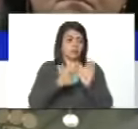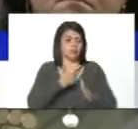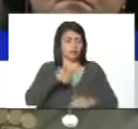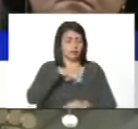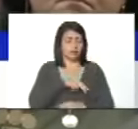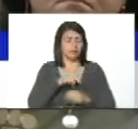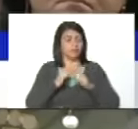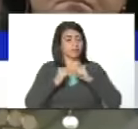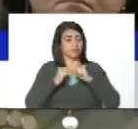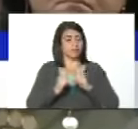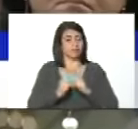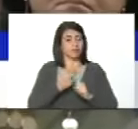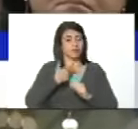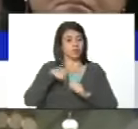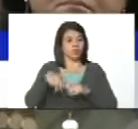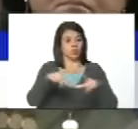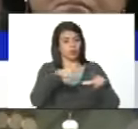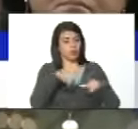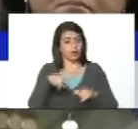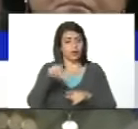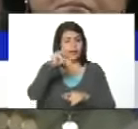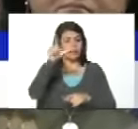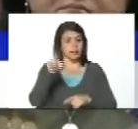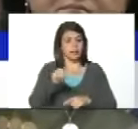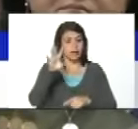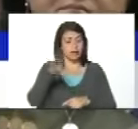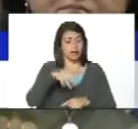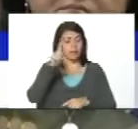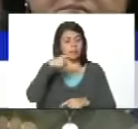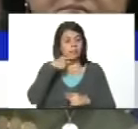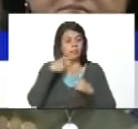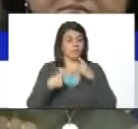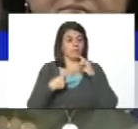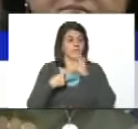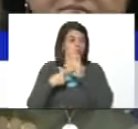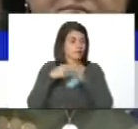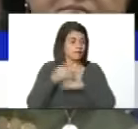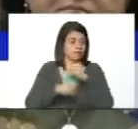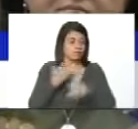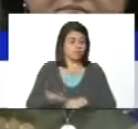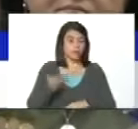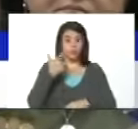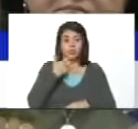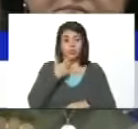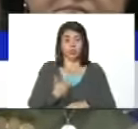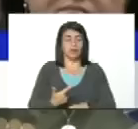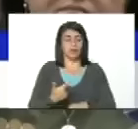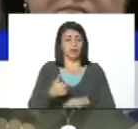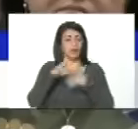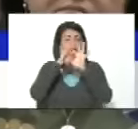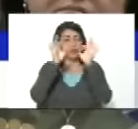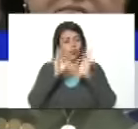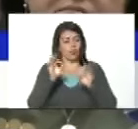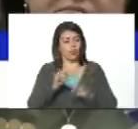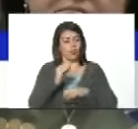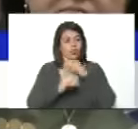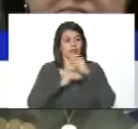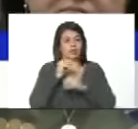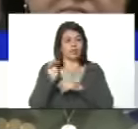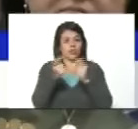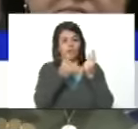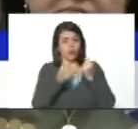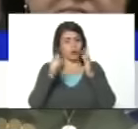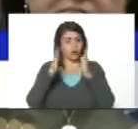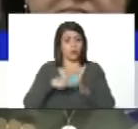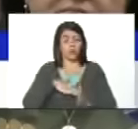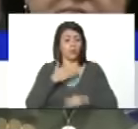nuestra postura hacia nuestro territorio esequivo, sino también para él es importante la estrategia de implementación